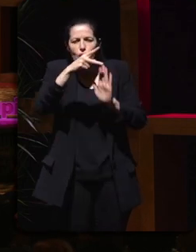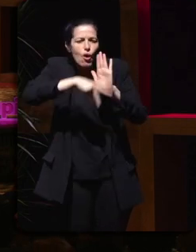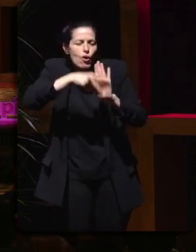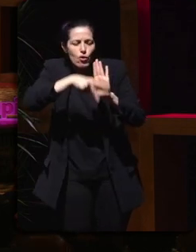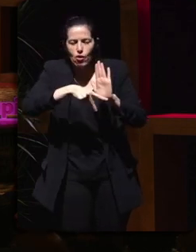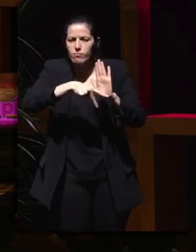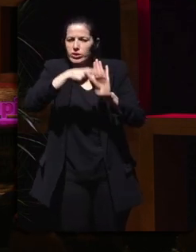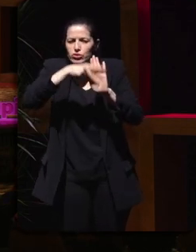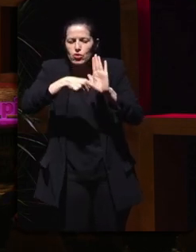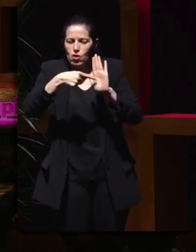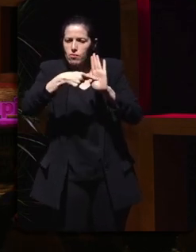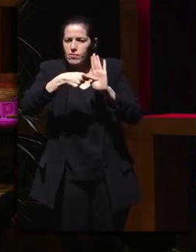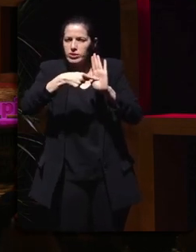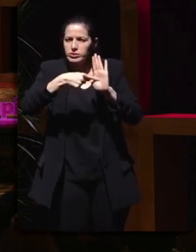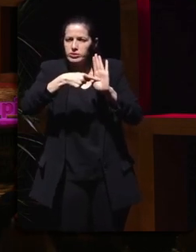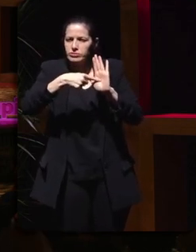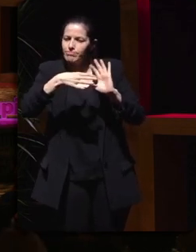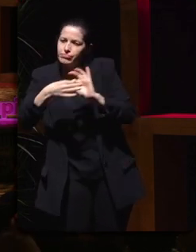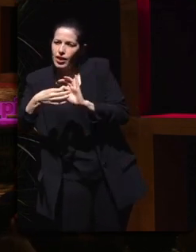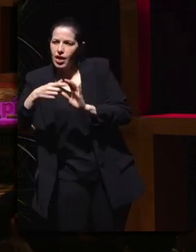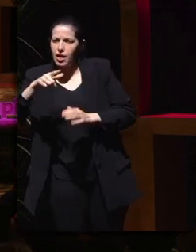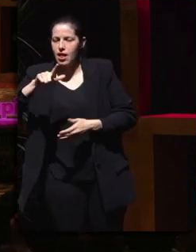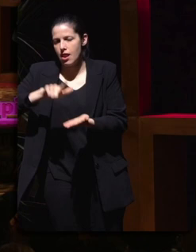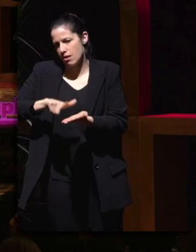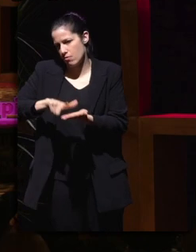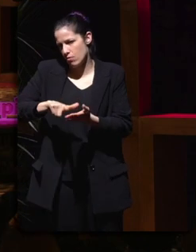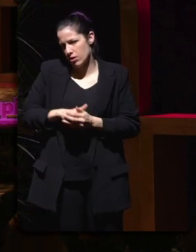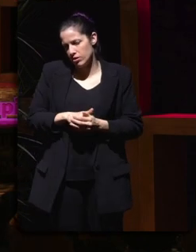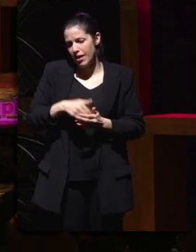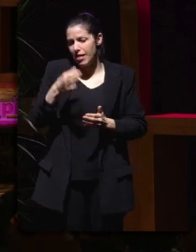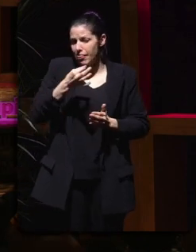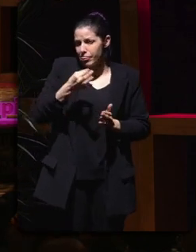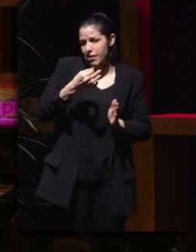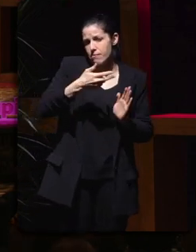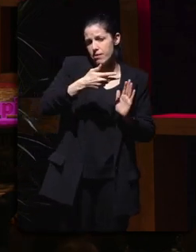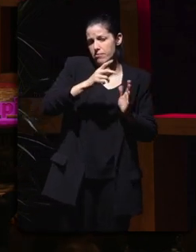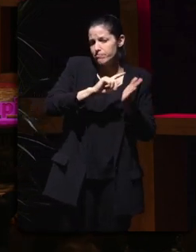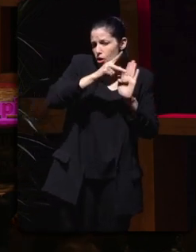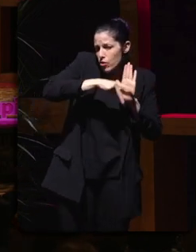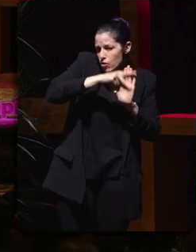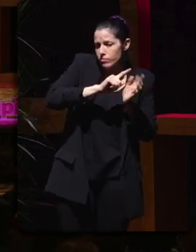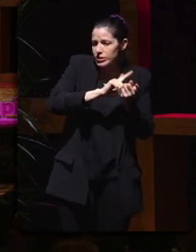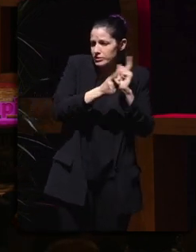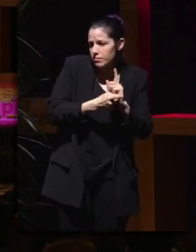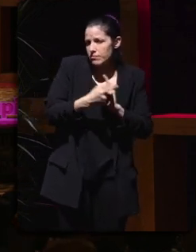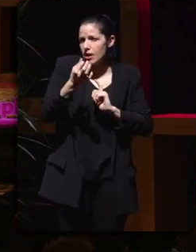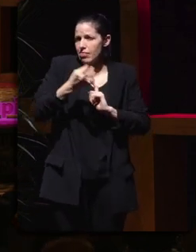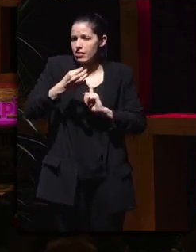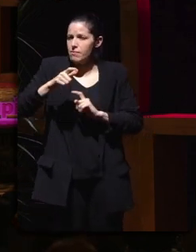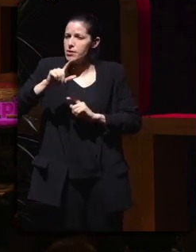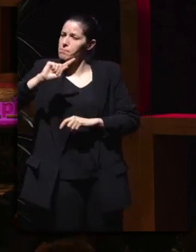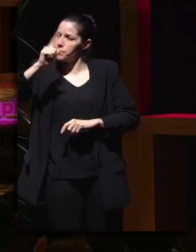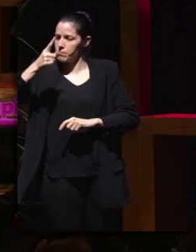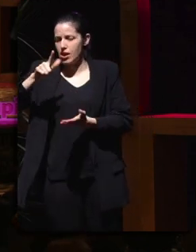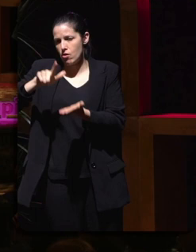sino que las normas tratan de la lengua y si queremos cambiar las normas tenemos que cambiar la lengua y que si queremos dejar de